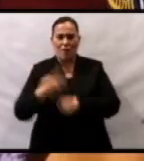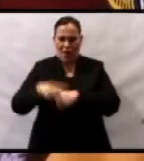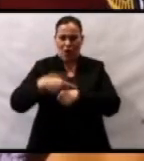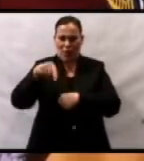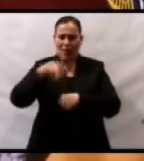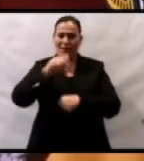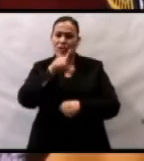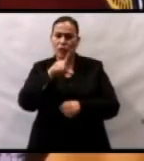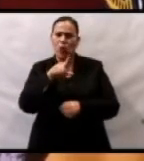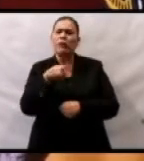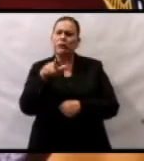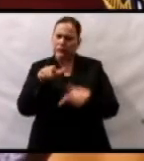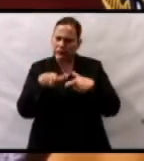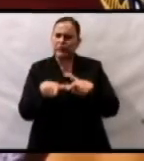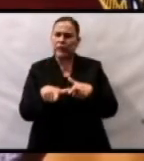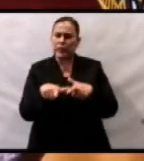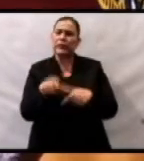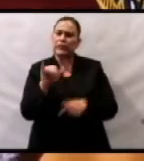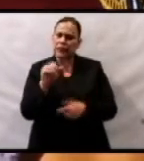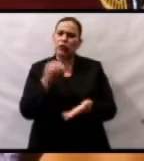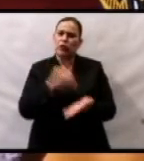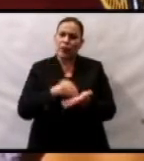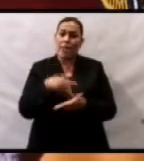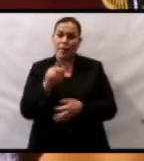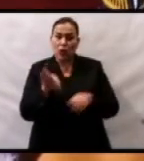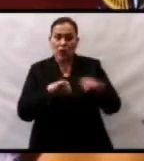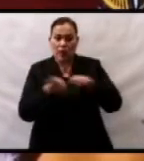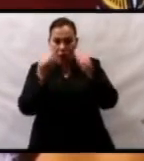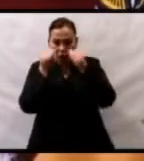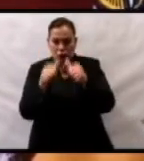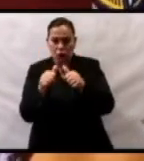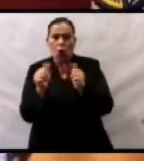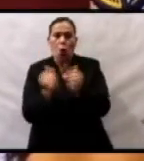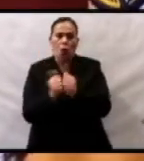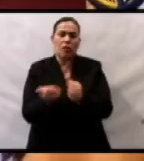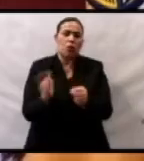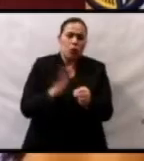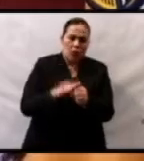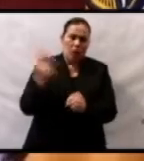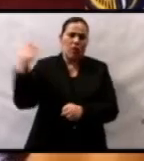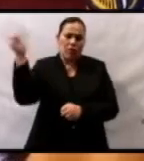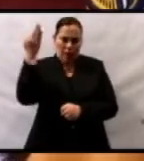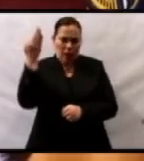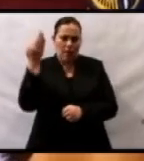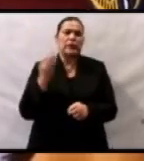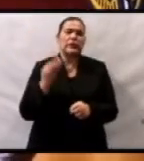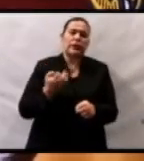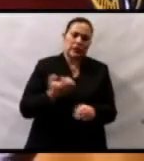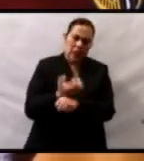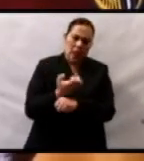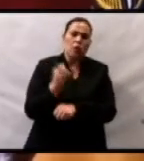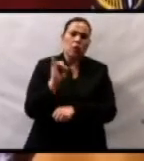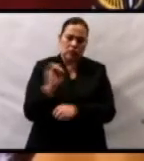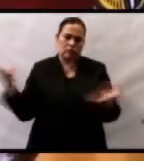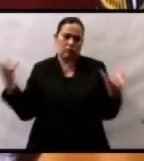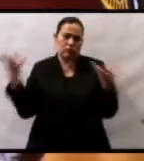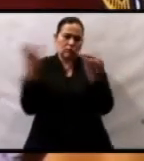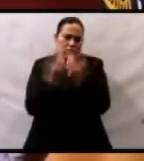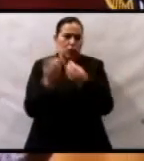algunos delitos y en ello trabajamos con las autoridades federales y estatales. Nuestros